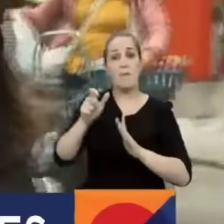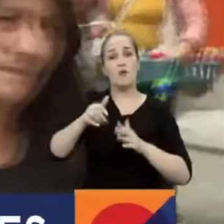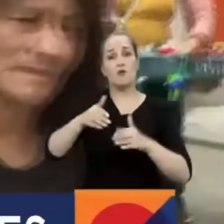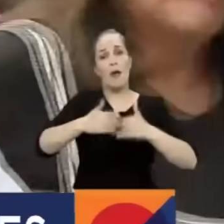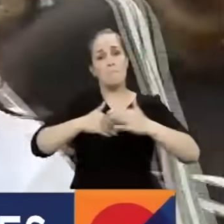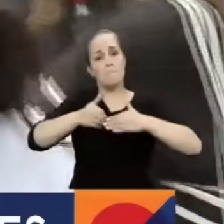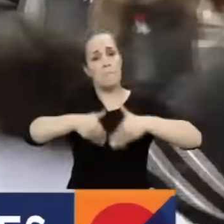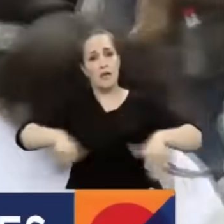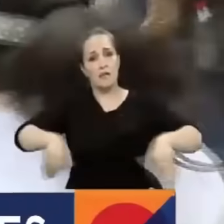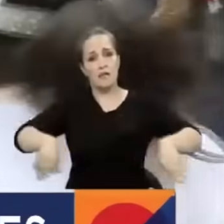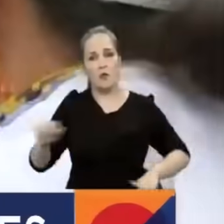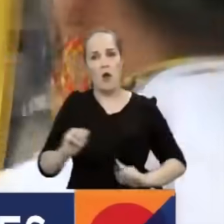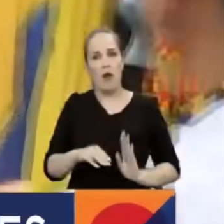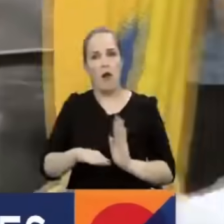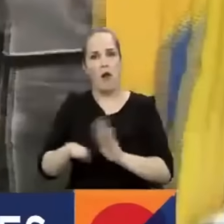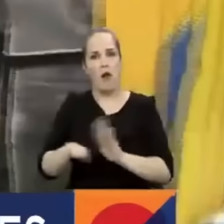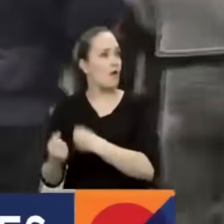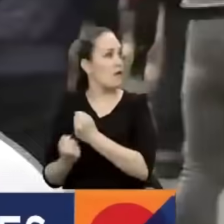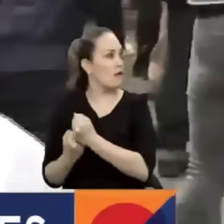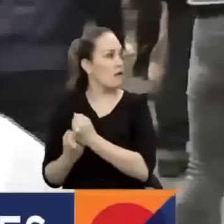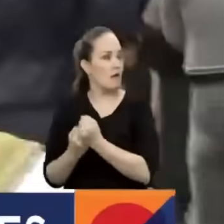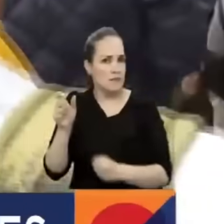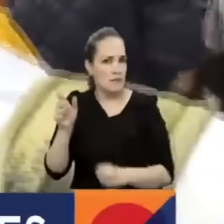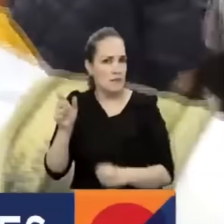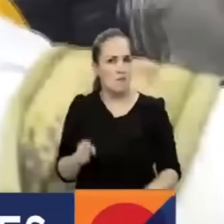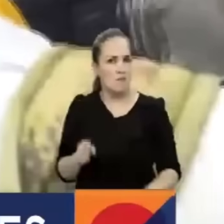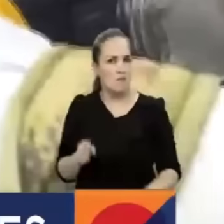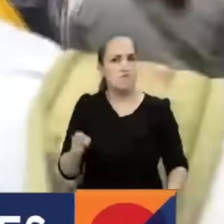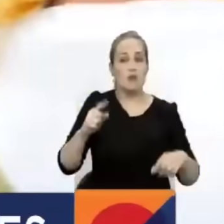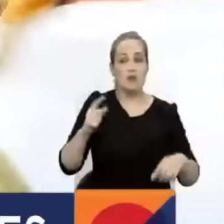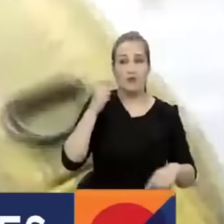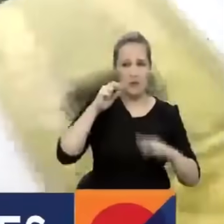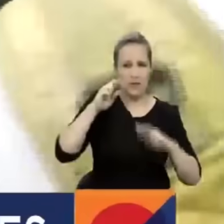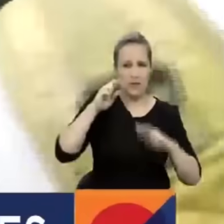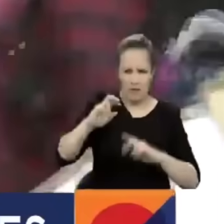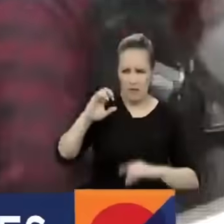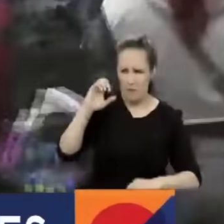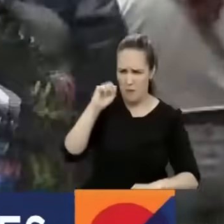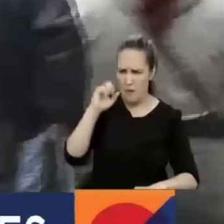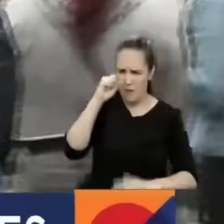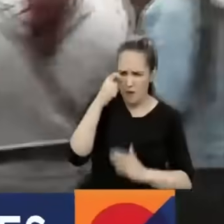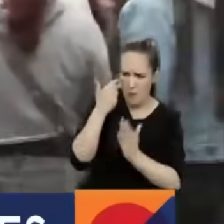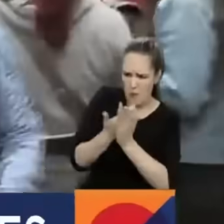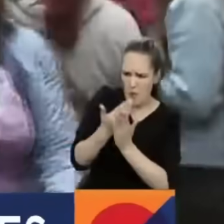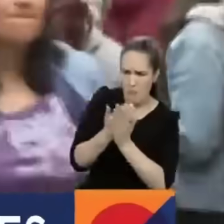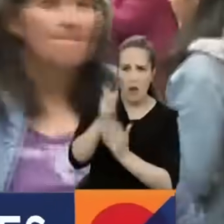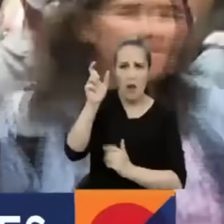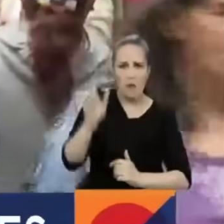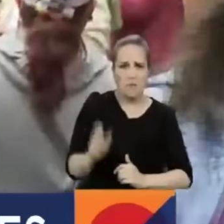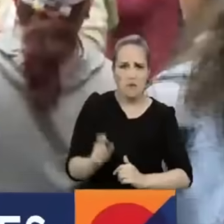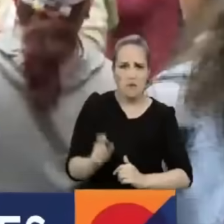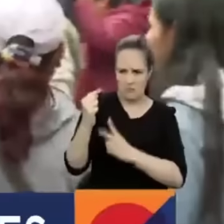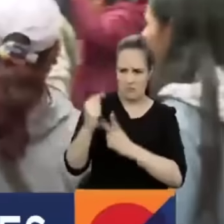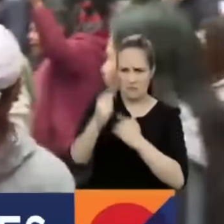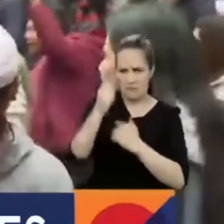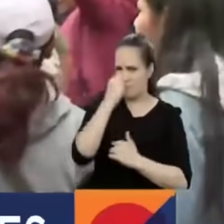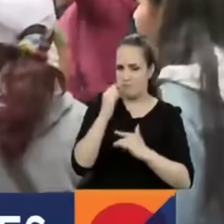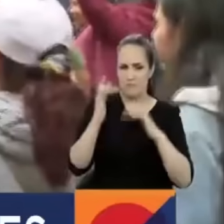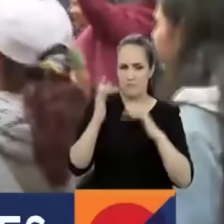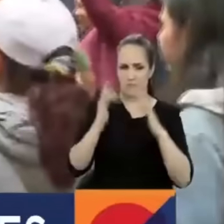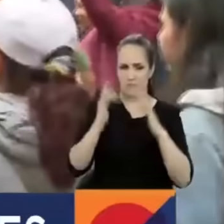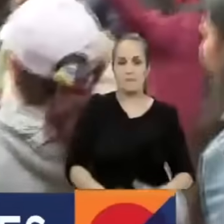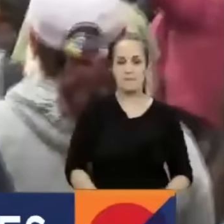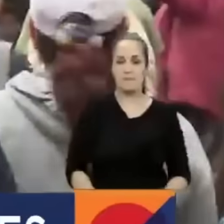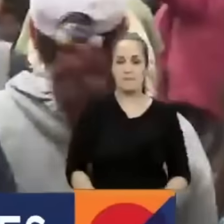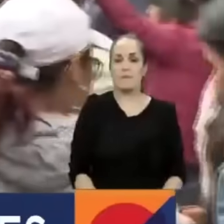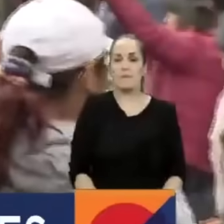imparcialidad y sobre todo le preocupa a la gente las últimas investigaciones en la cual ella está involucrada.